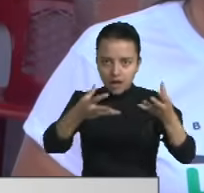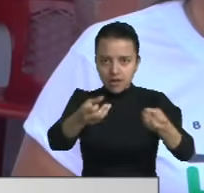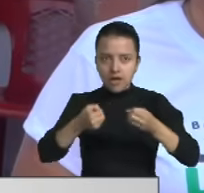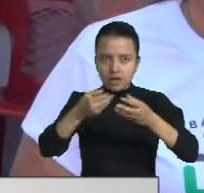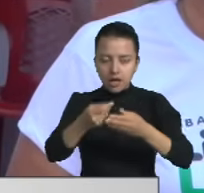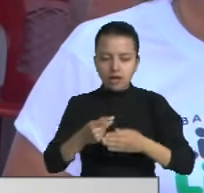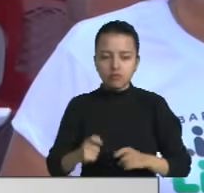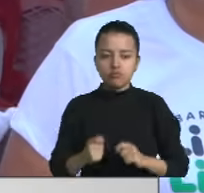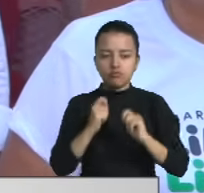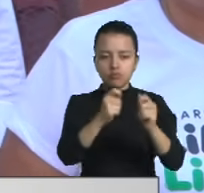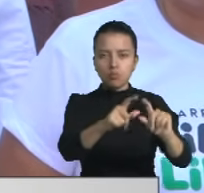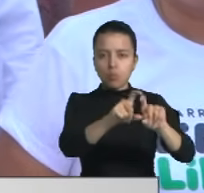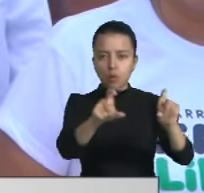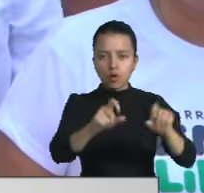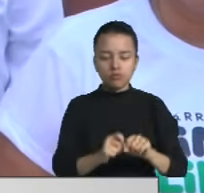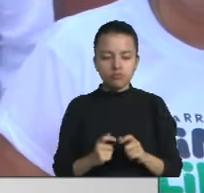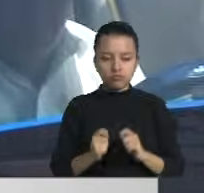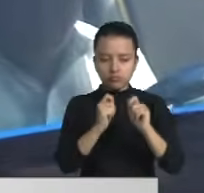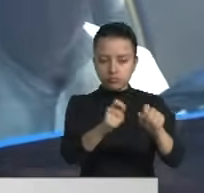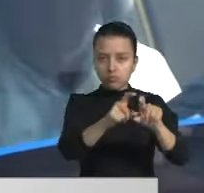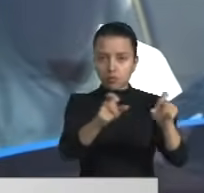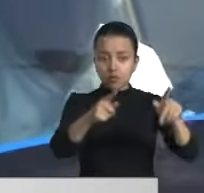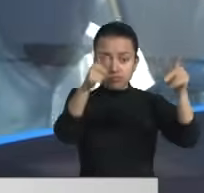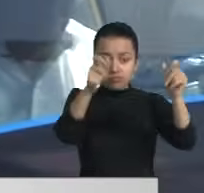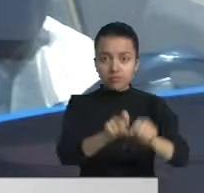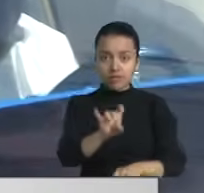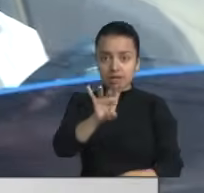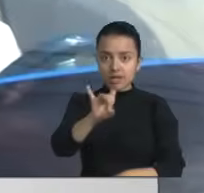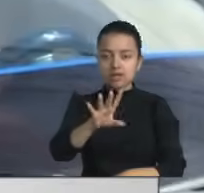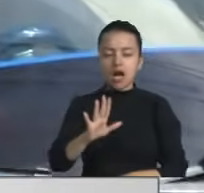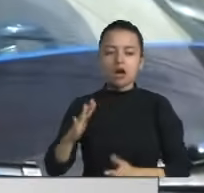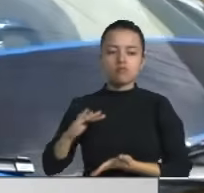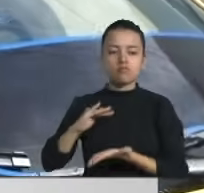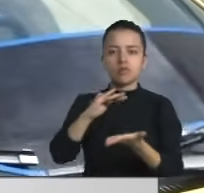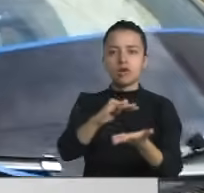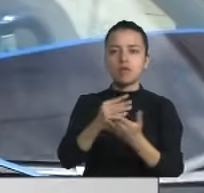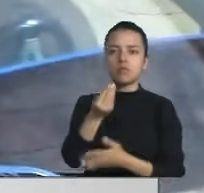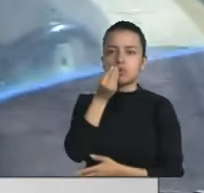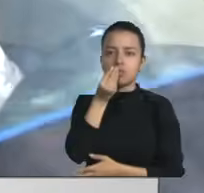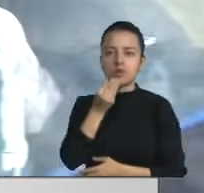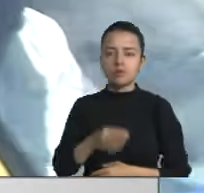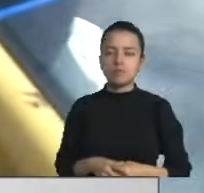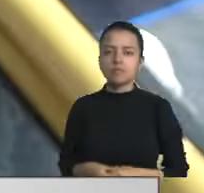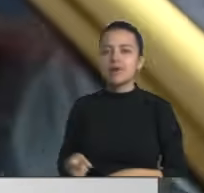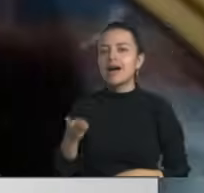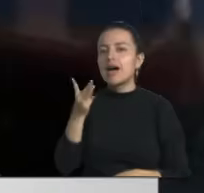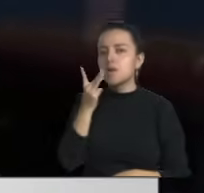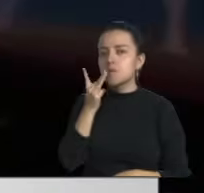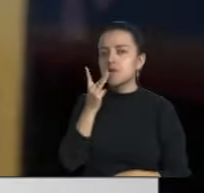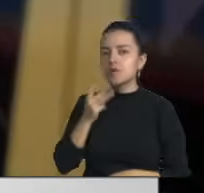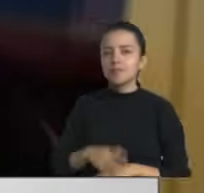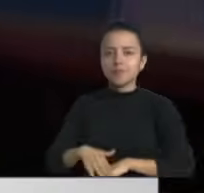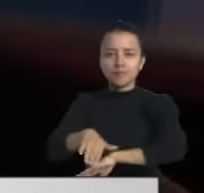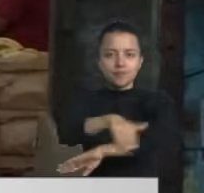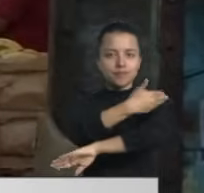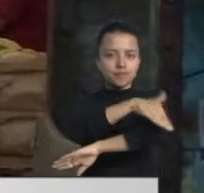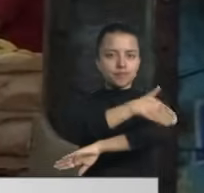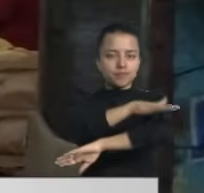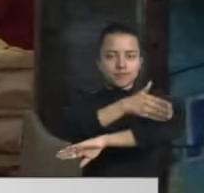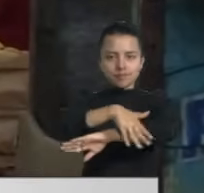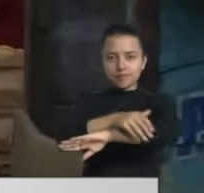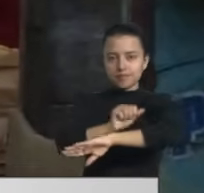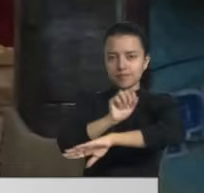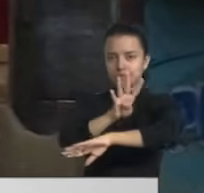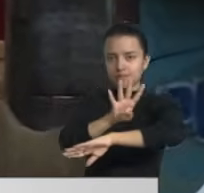con el Cabrito. El Mercadito EPM, ubicado en la calle 30 con carrera 45, será el punto de cambio. Al